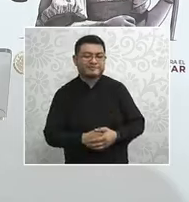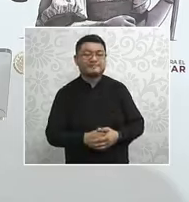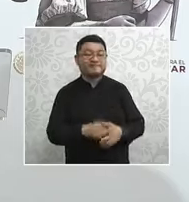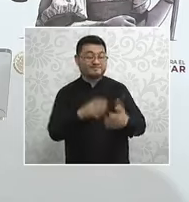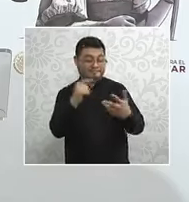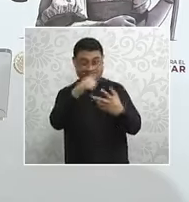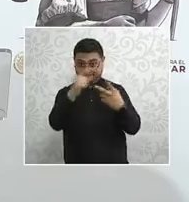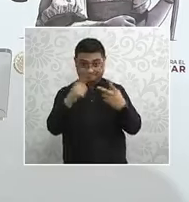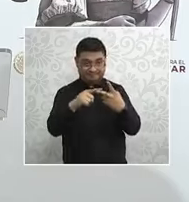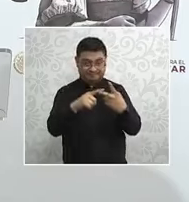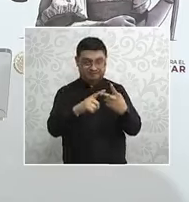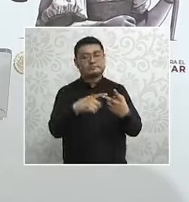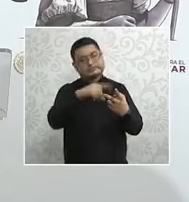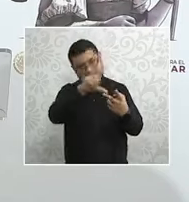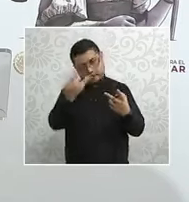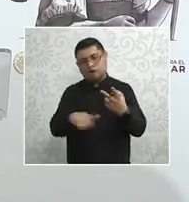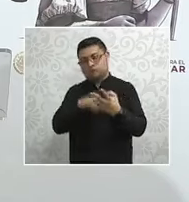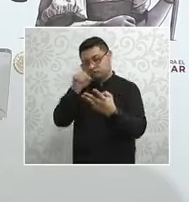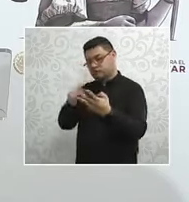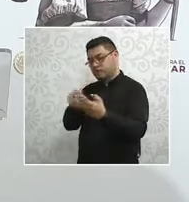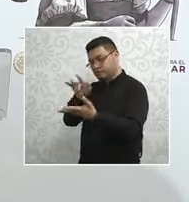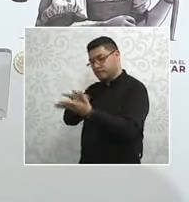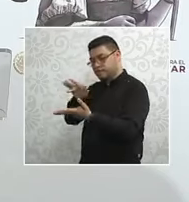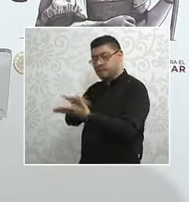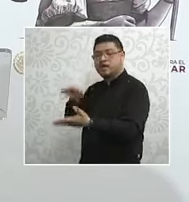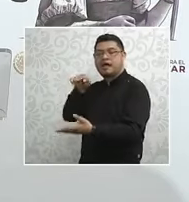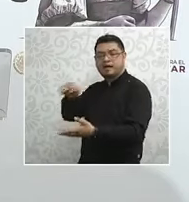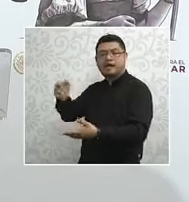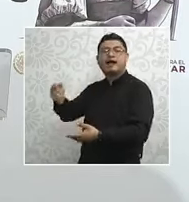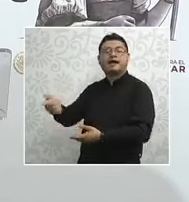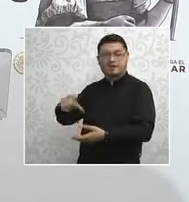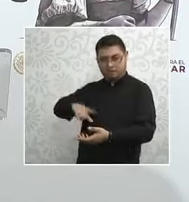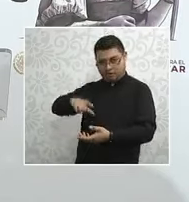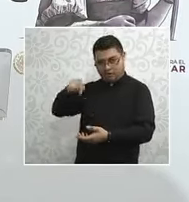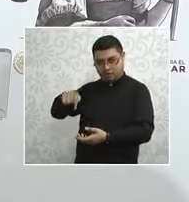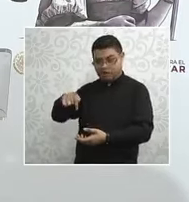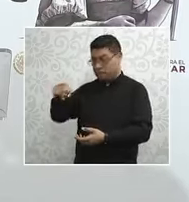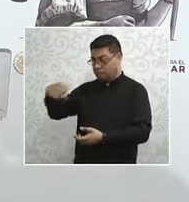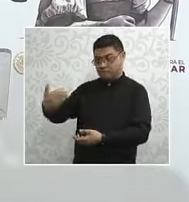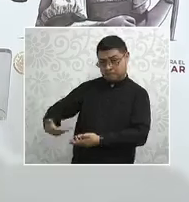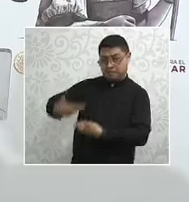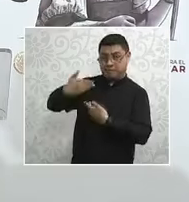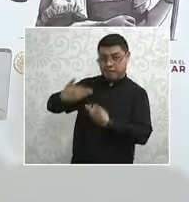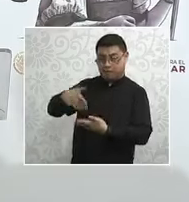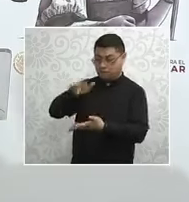a apoyar a la gobernadora para el puerto de seiva playa que me lo ha pedido como